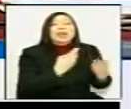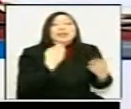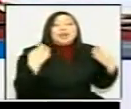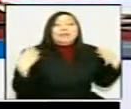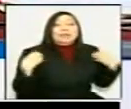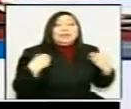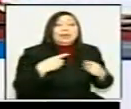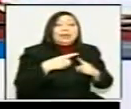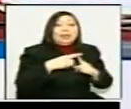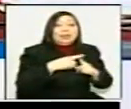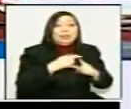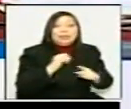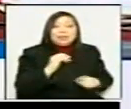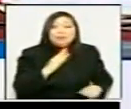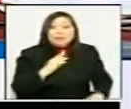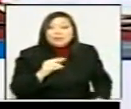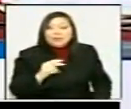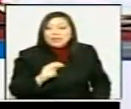El proyecto